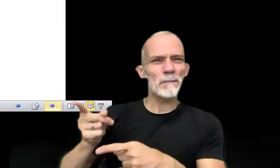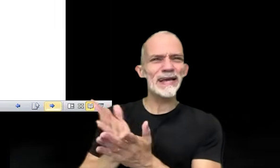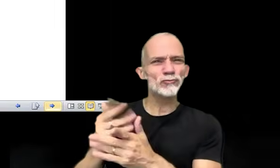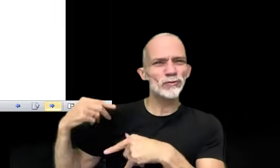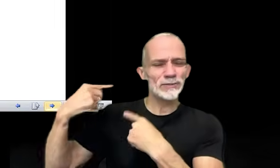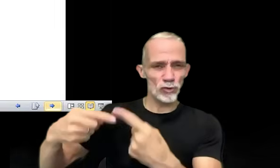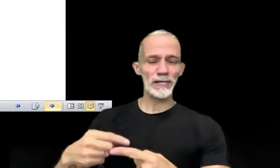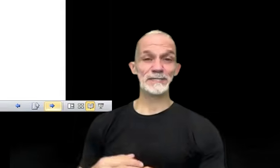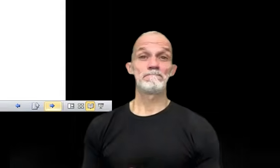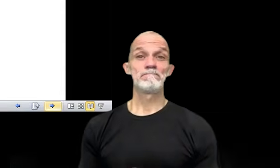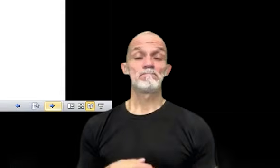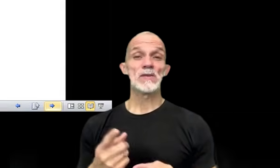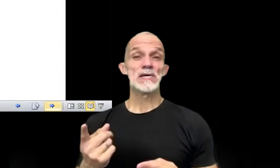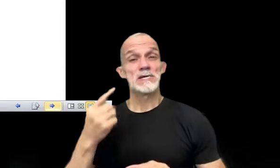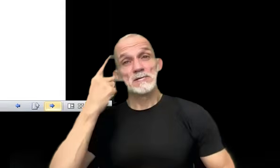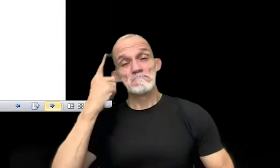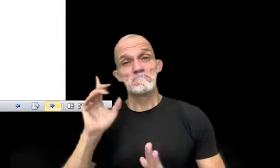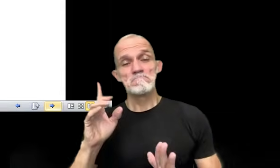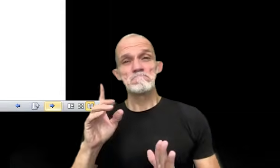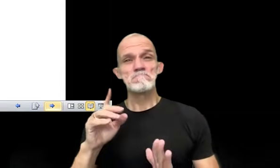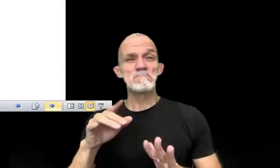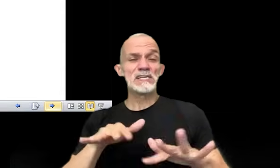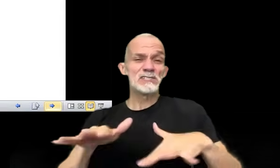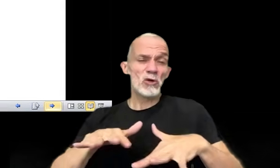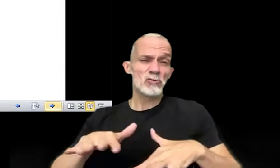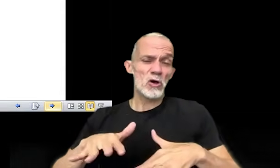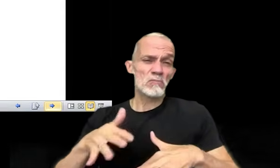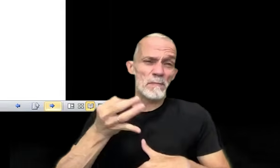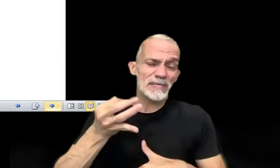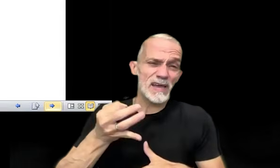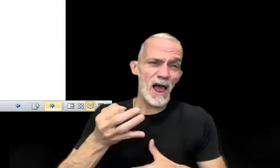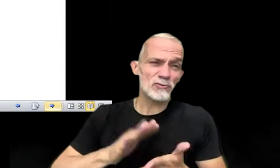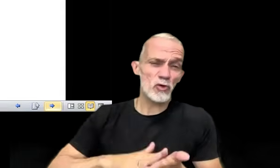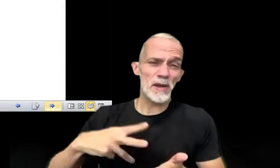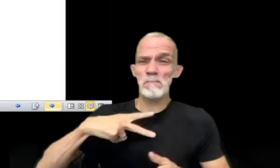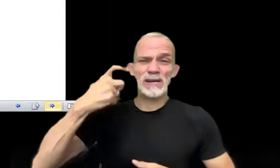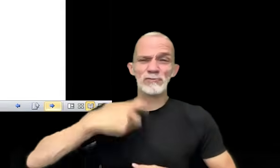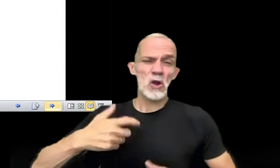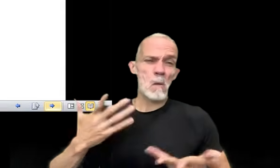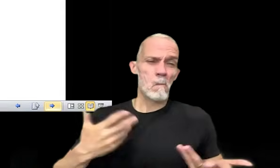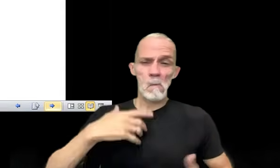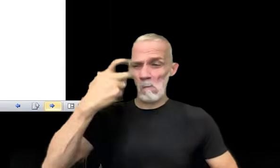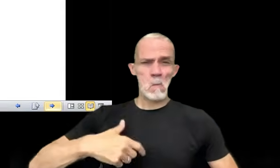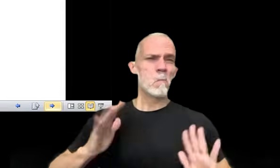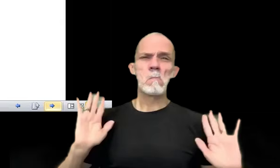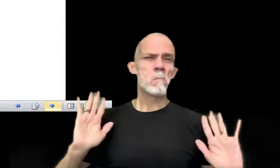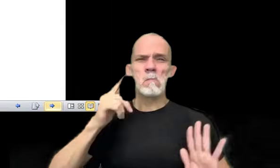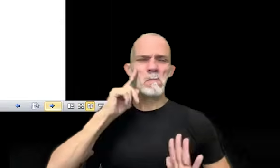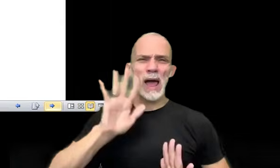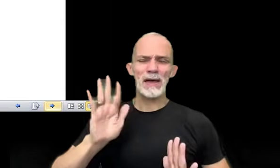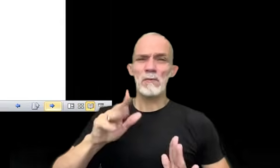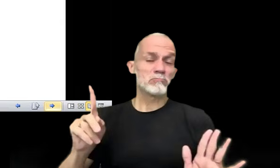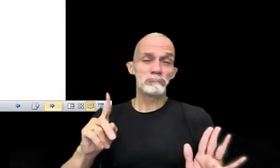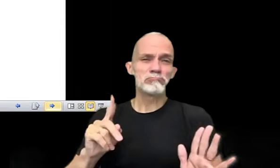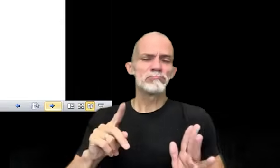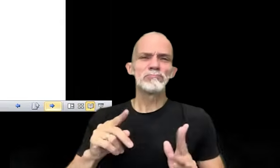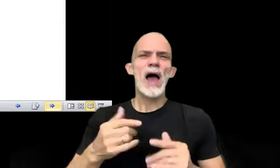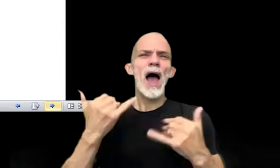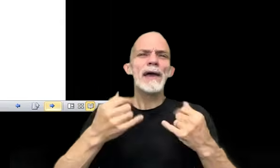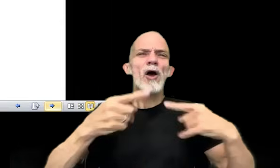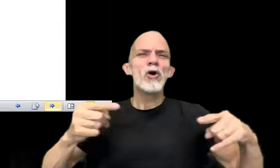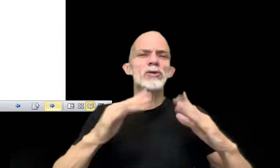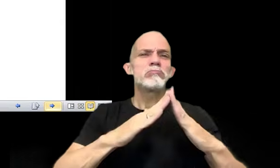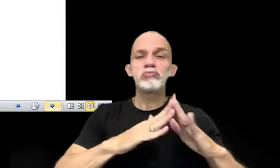divisa. No considera ninguna situación en cuanto a lo personal del sujeto, tampoco considera ninguna